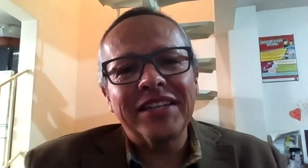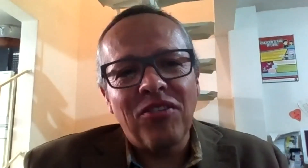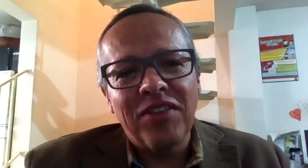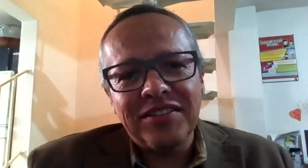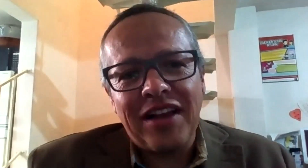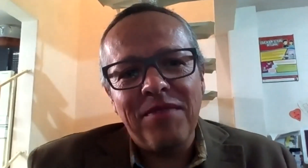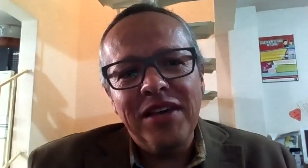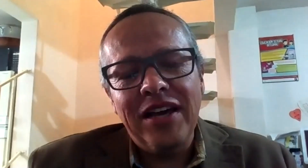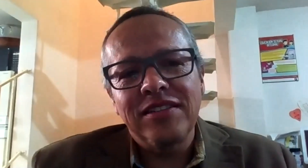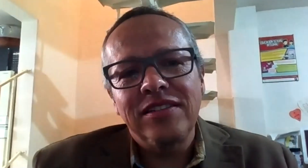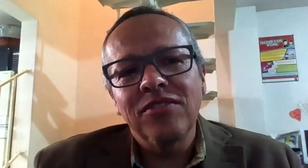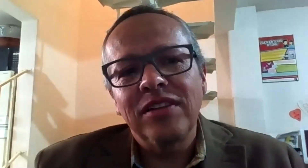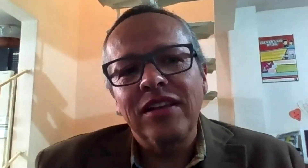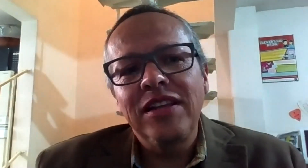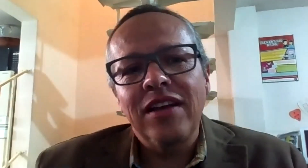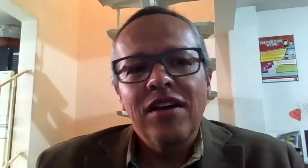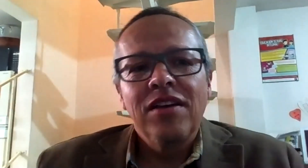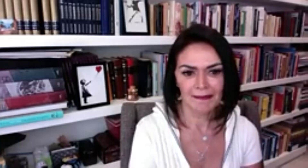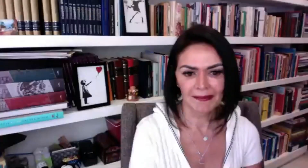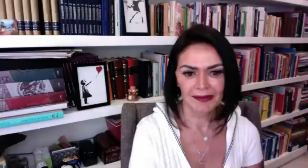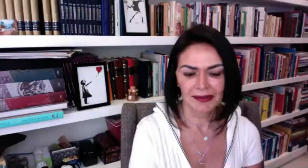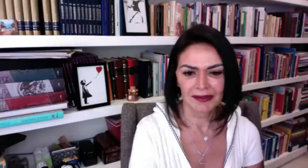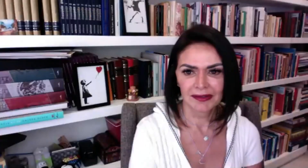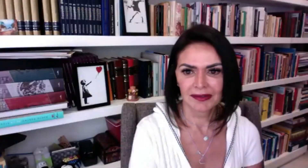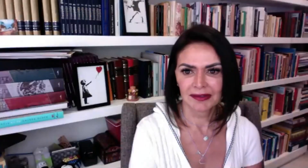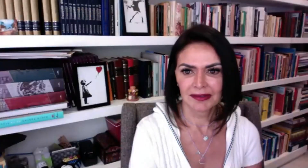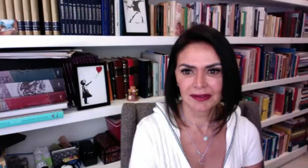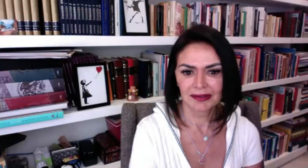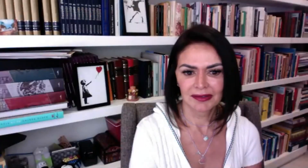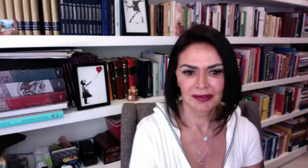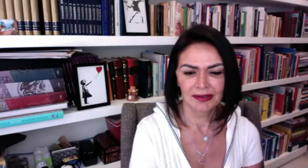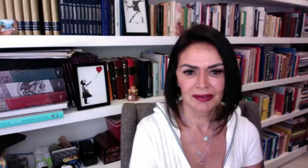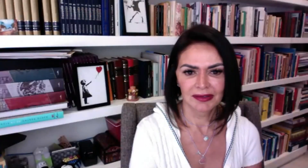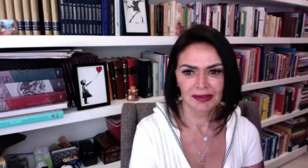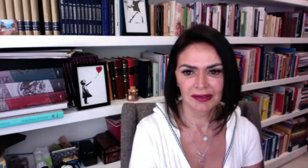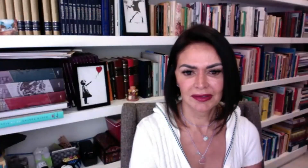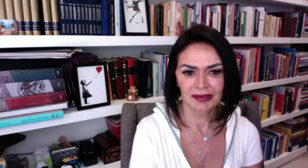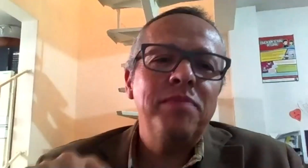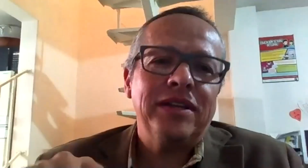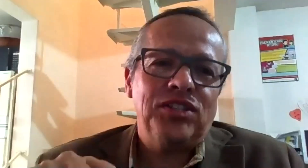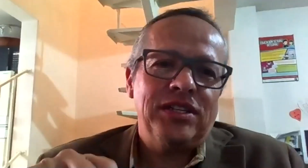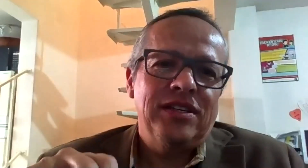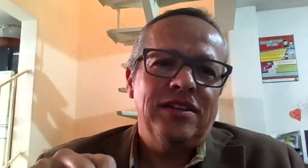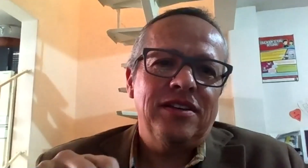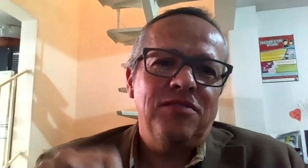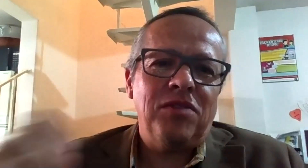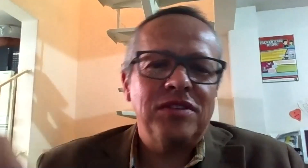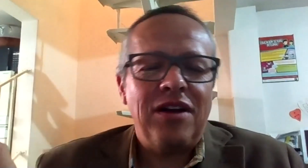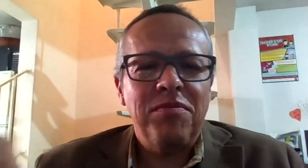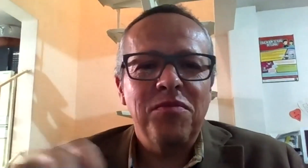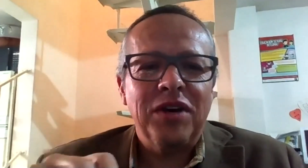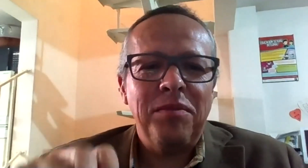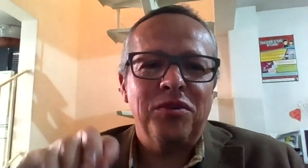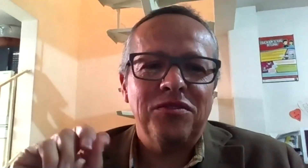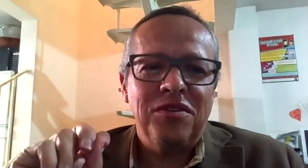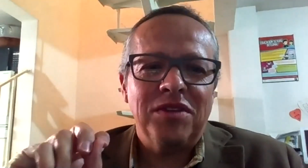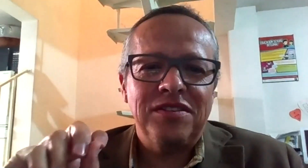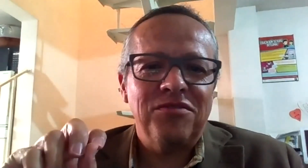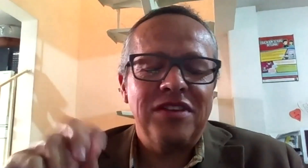de Tepito, me parece que fue ahí que detienen creo que 31 personas y así al día